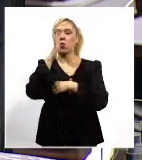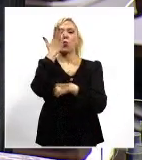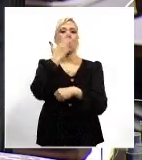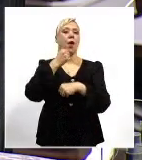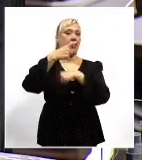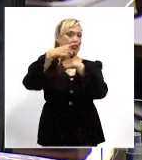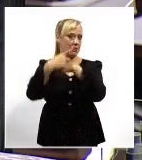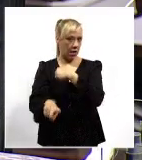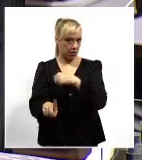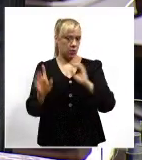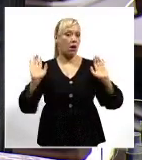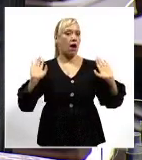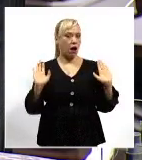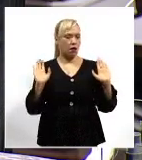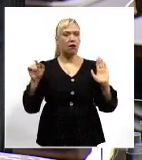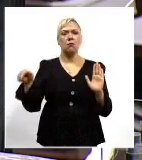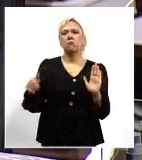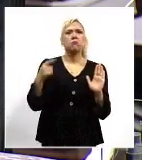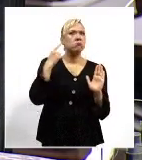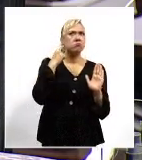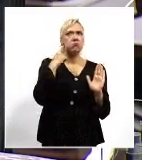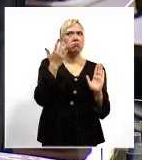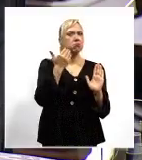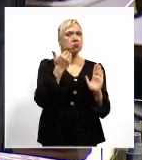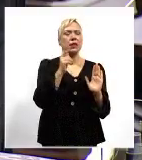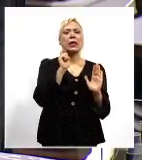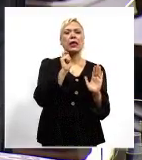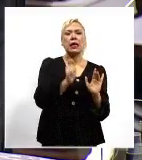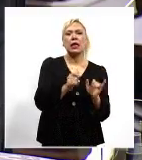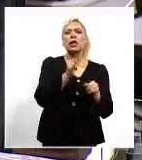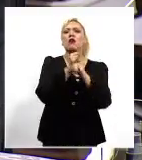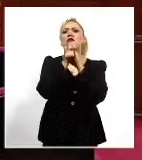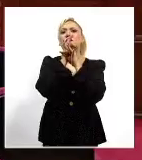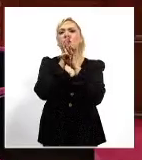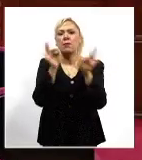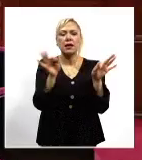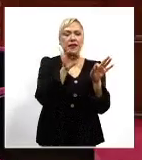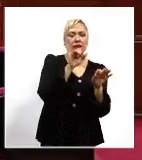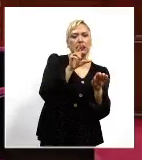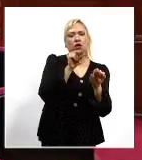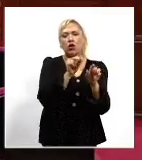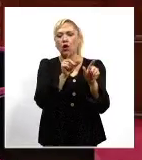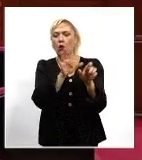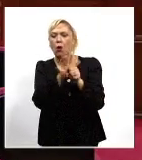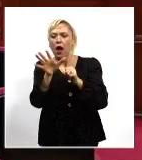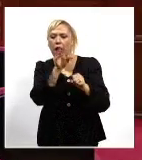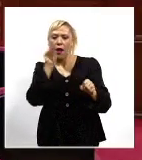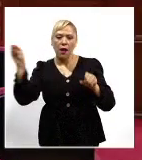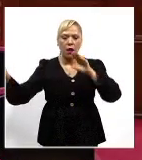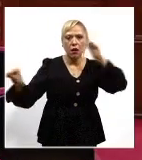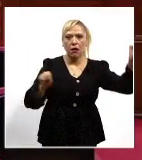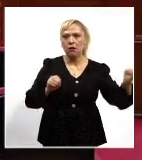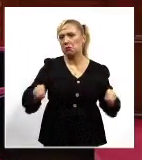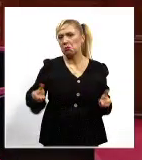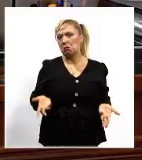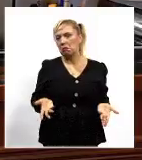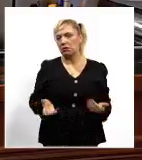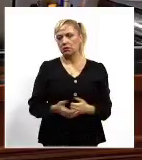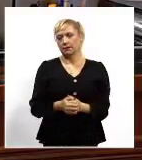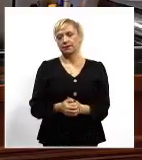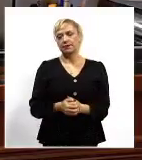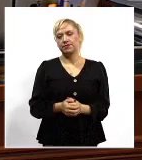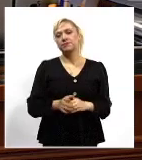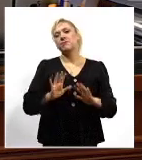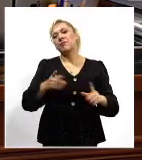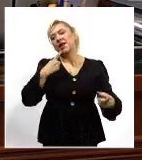no regula cuestiones relacionadas con la clasificación de la información. Al dársele el carácter de acto administrativo,